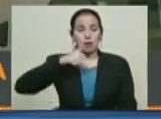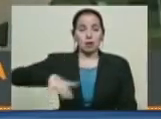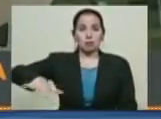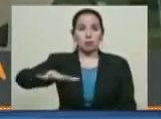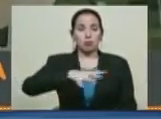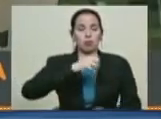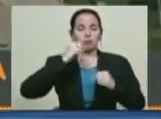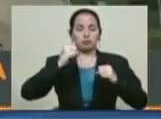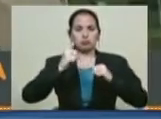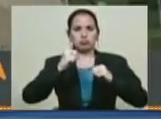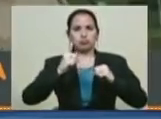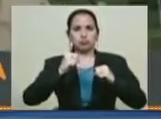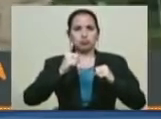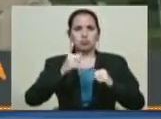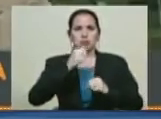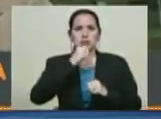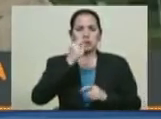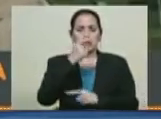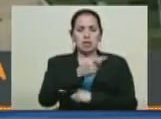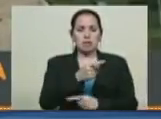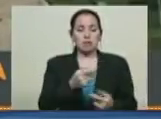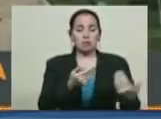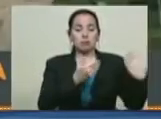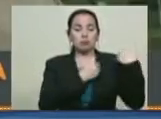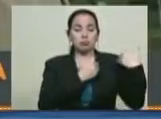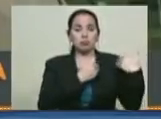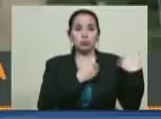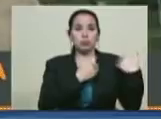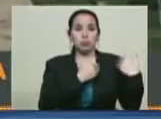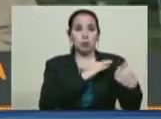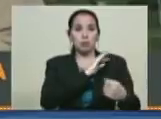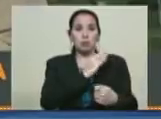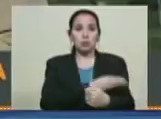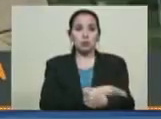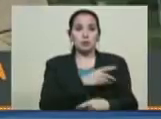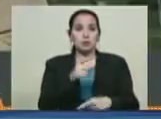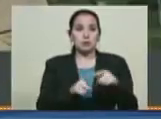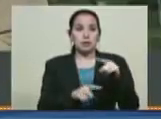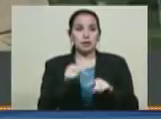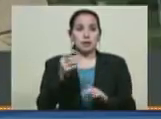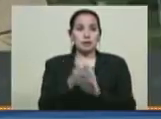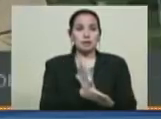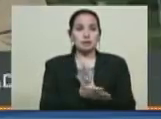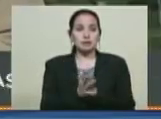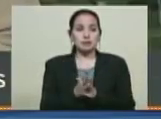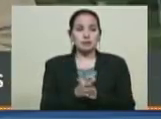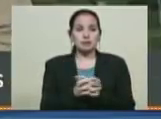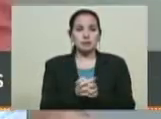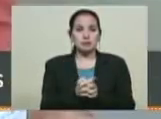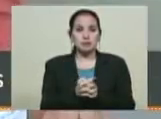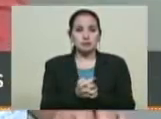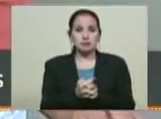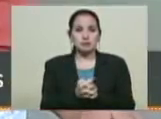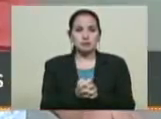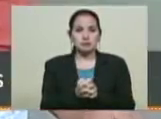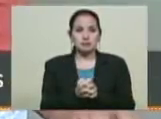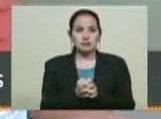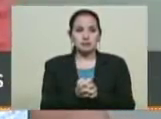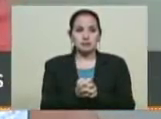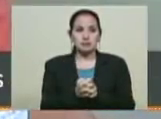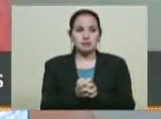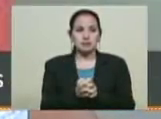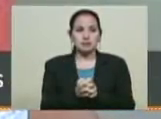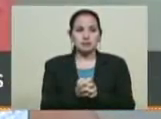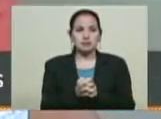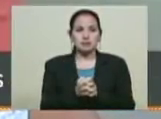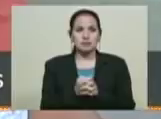empoderar a quien tiene que tener el poder, valga la expresión, el Poder Popular. Ministro, por favor. Así es, mi comandante. Cuando